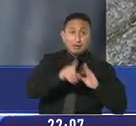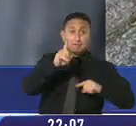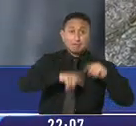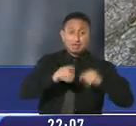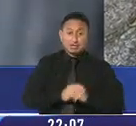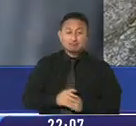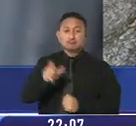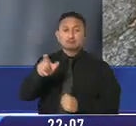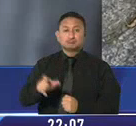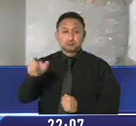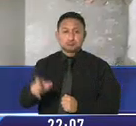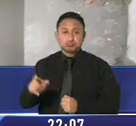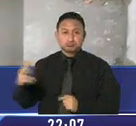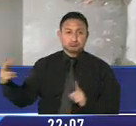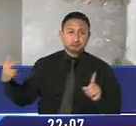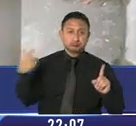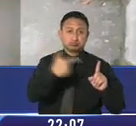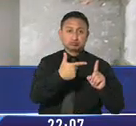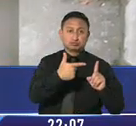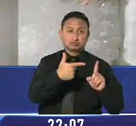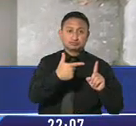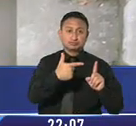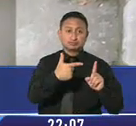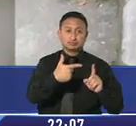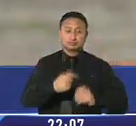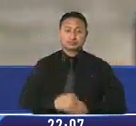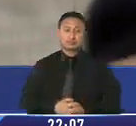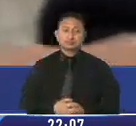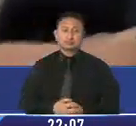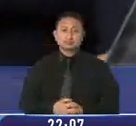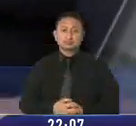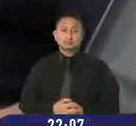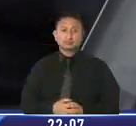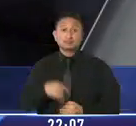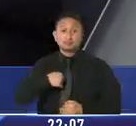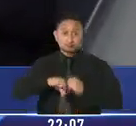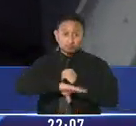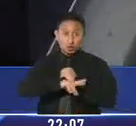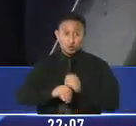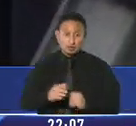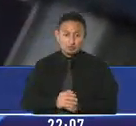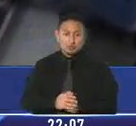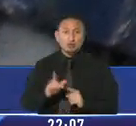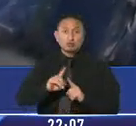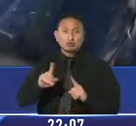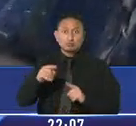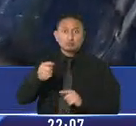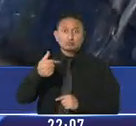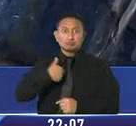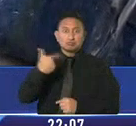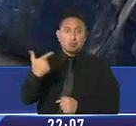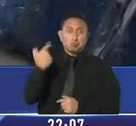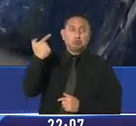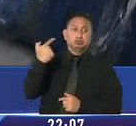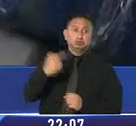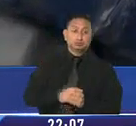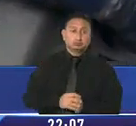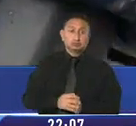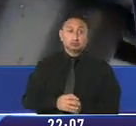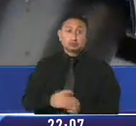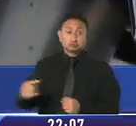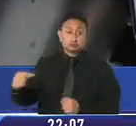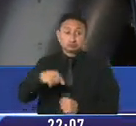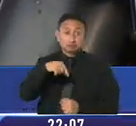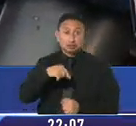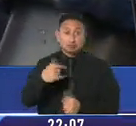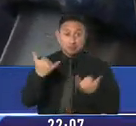amiga, varios sujetos las apuntaron con armas de fuego. Más que robarnos, quisieron atentar contra nuestra vida, porque no vinieron en